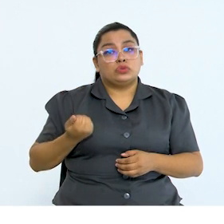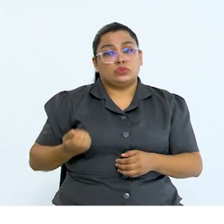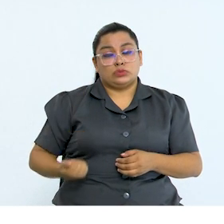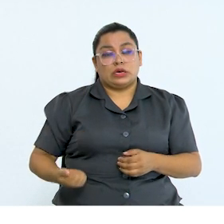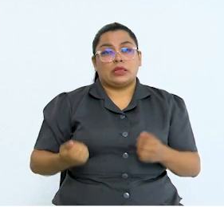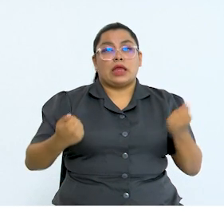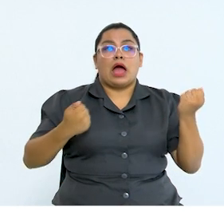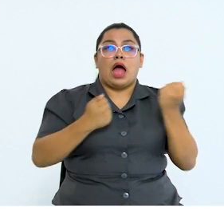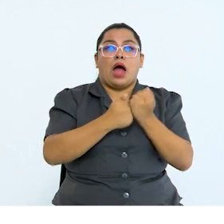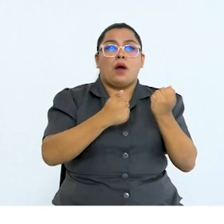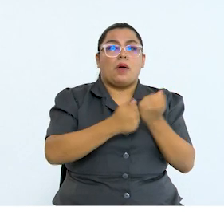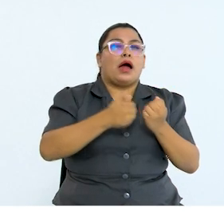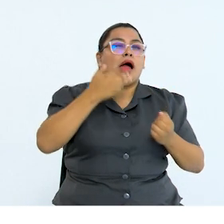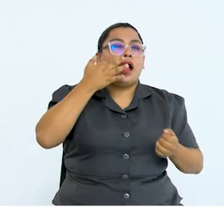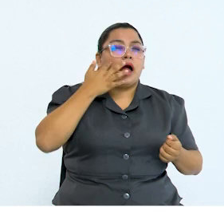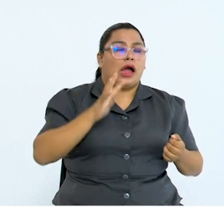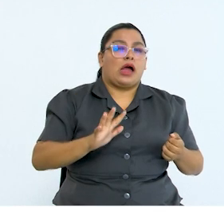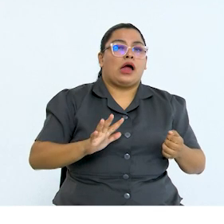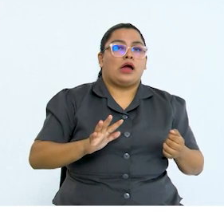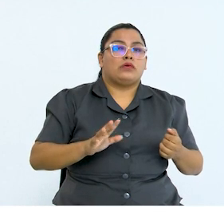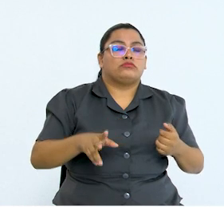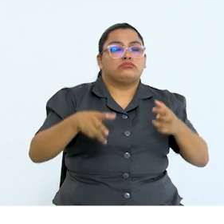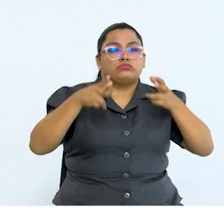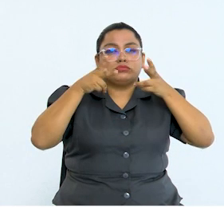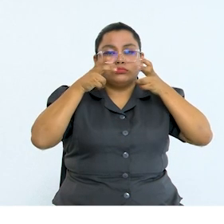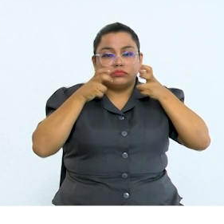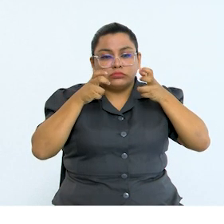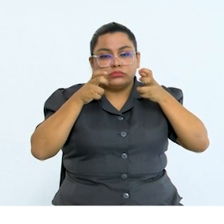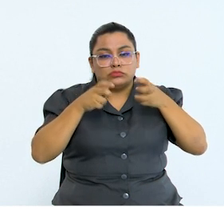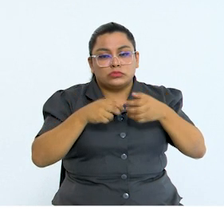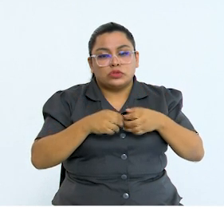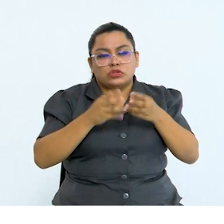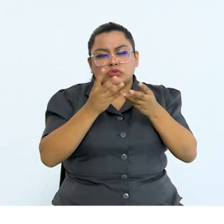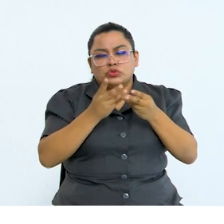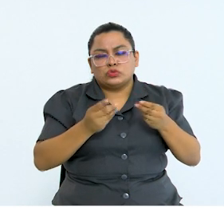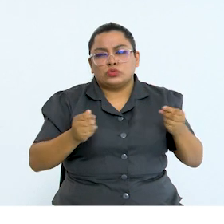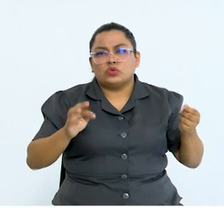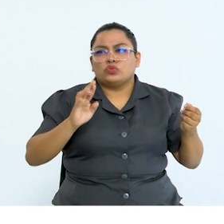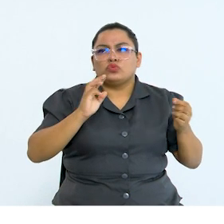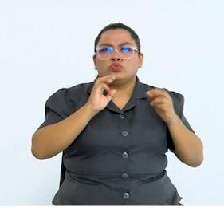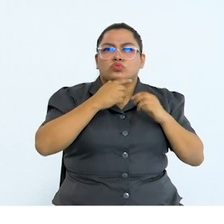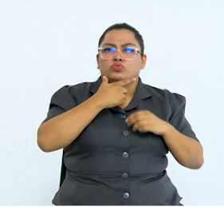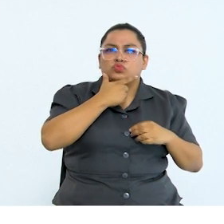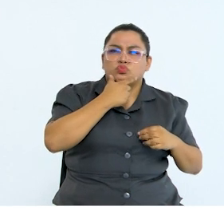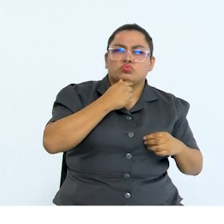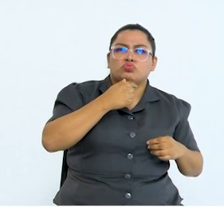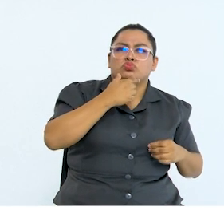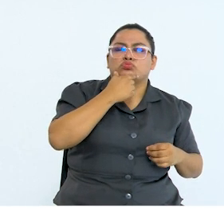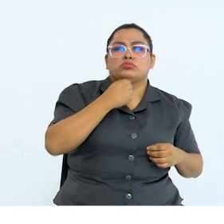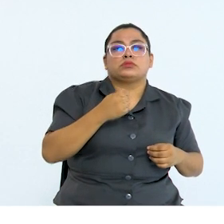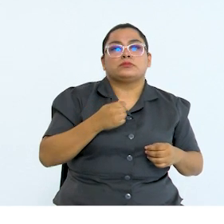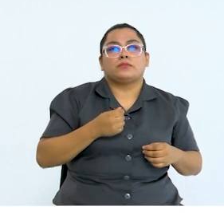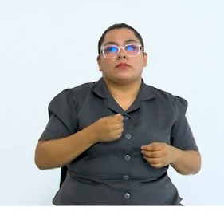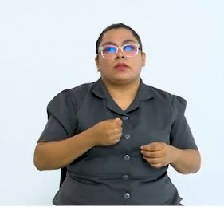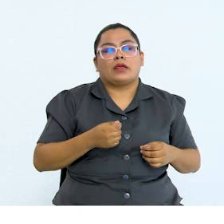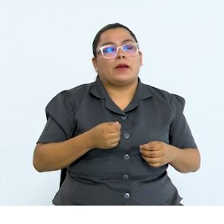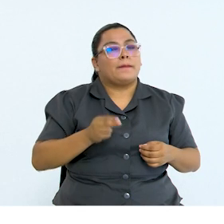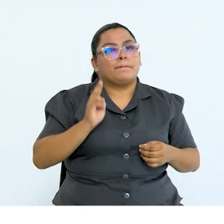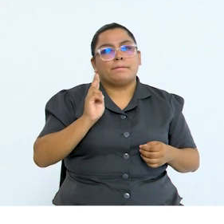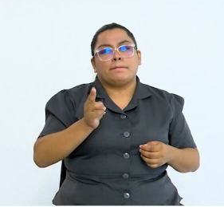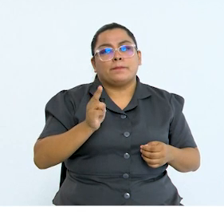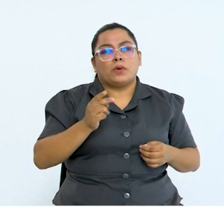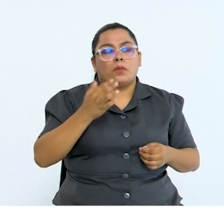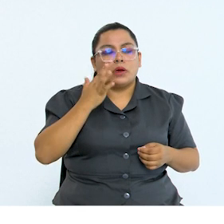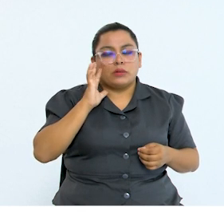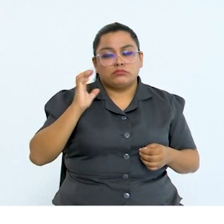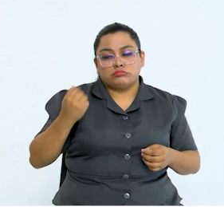brindando observaciones, resolviendo sus dudas, etc. Suele suceder que más de algún estudiante se encuentre